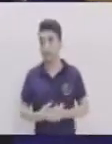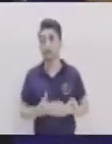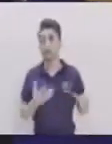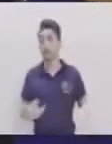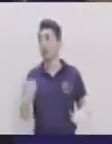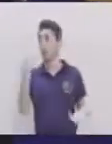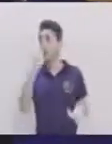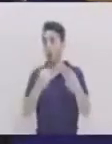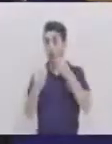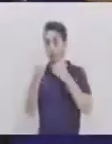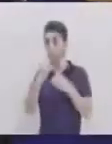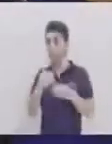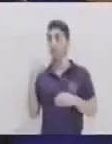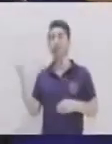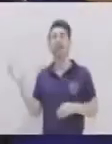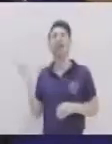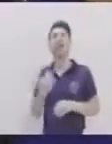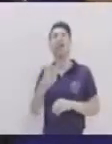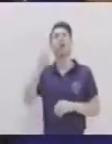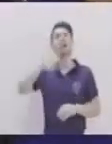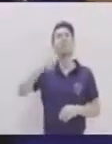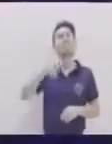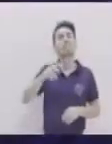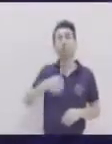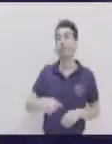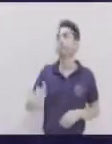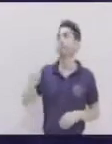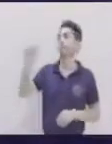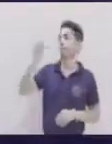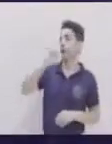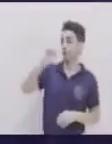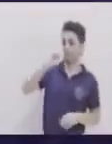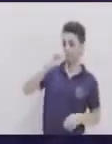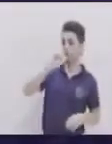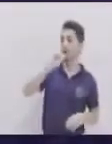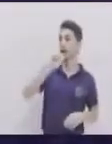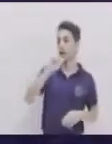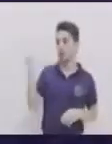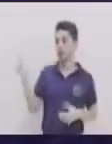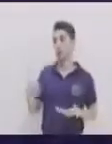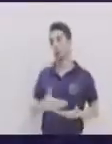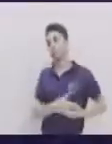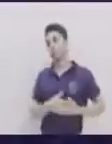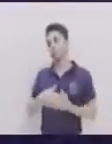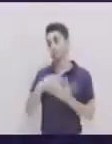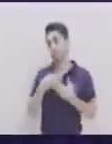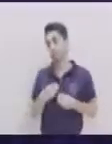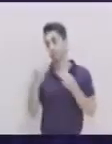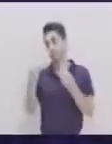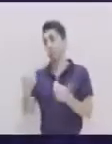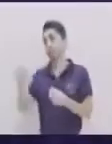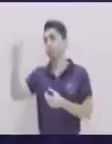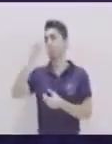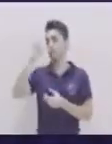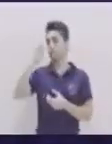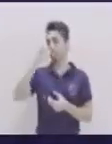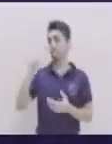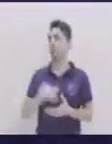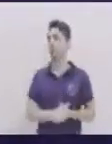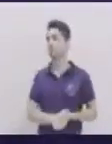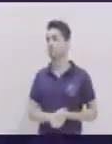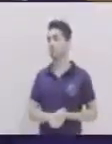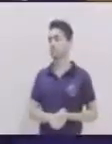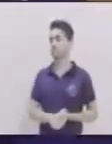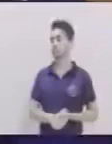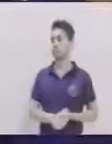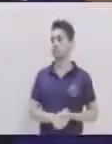si hablamos de alimentación, su necesidad va a ser su pachita. Al bebé le vamos a dar su pachita.